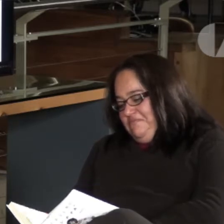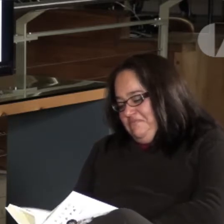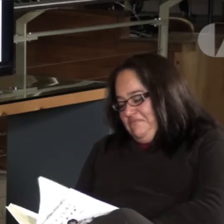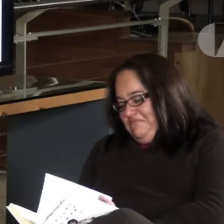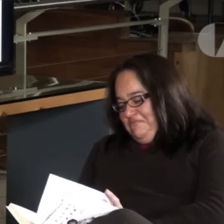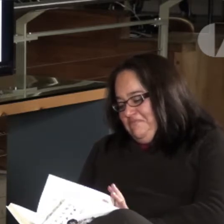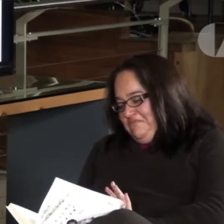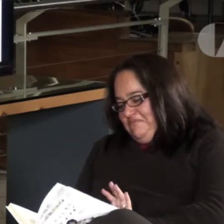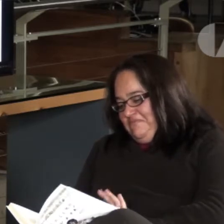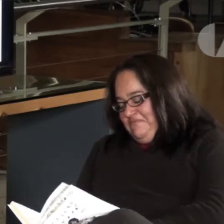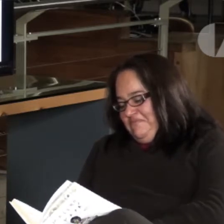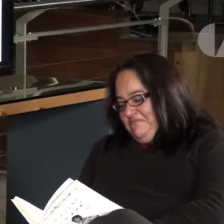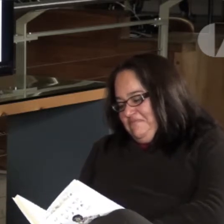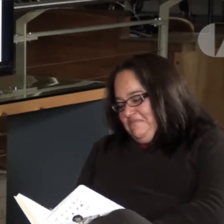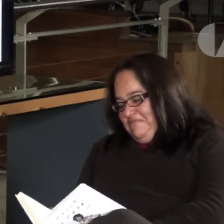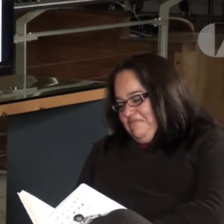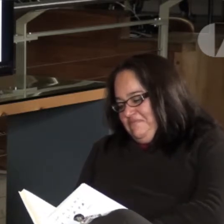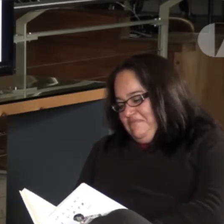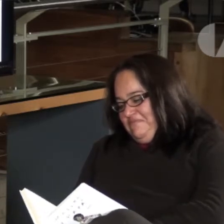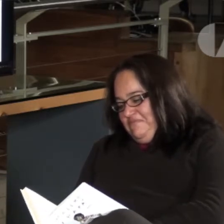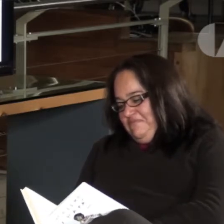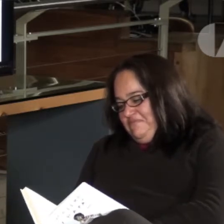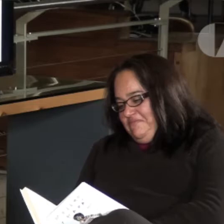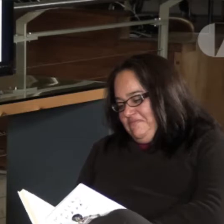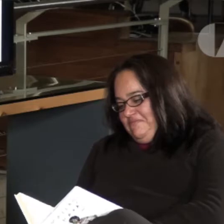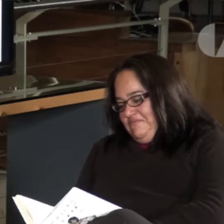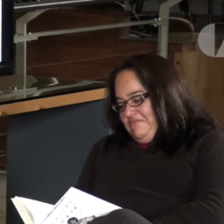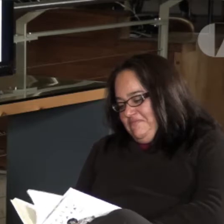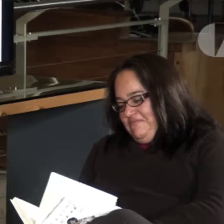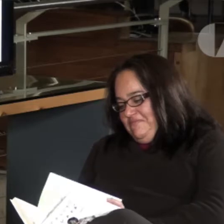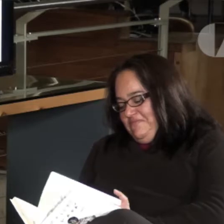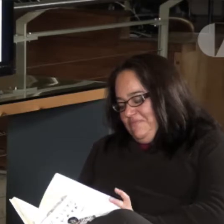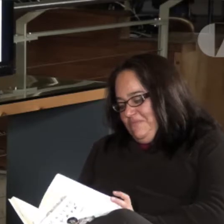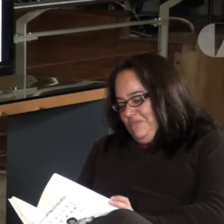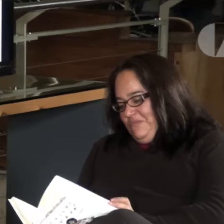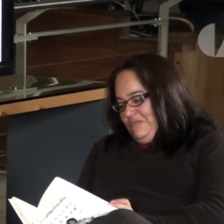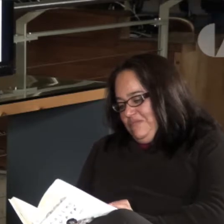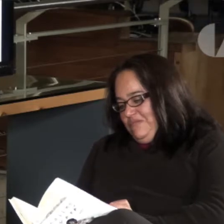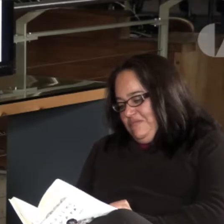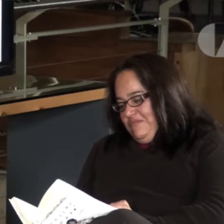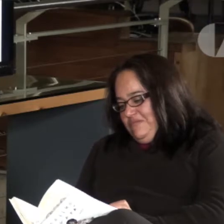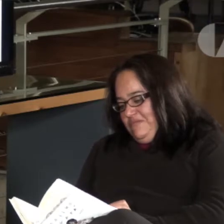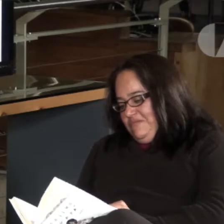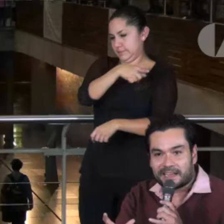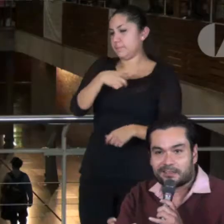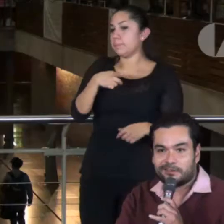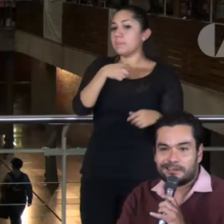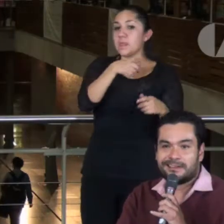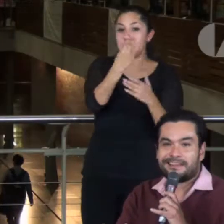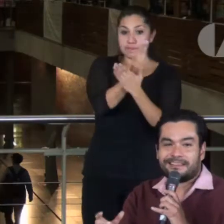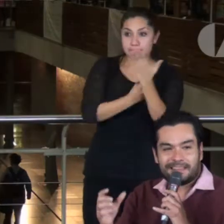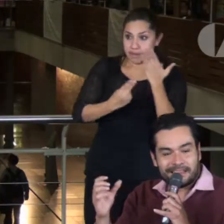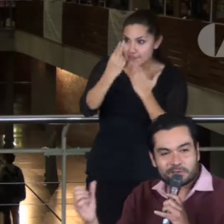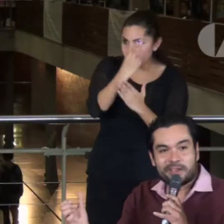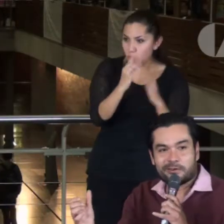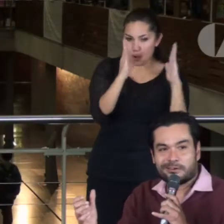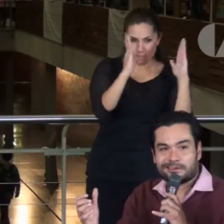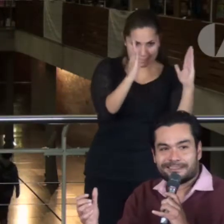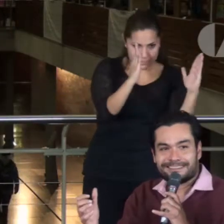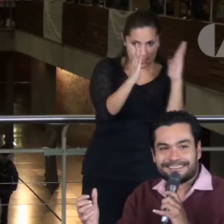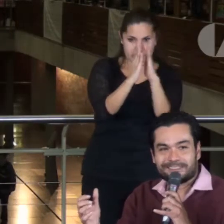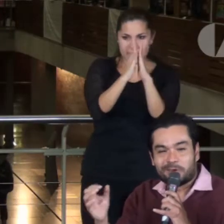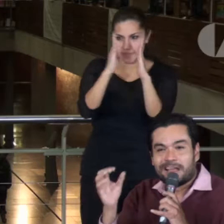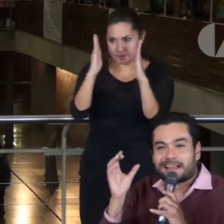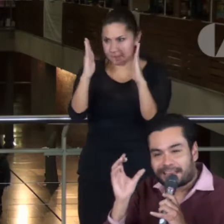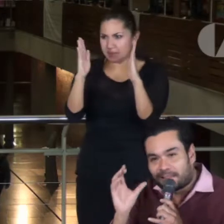nos en juego es dura mucho tiempo cada uno de los dibujos es un retrato perfecto de su hijo